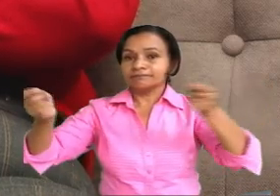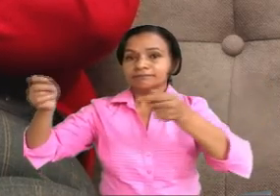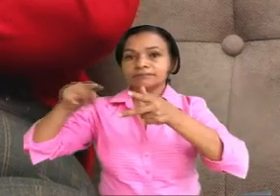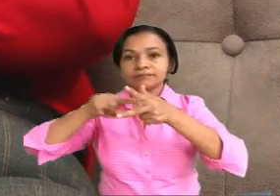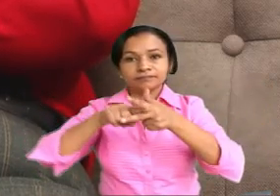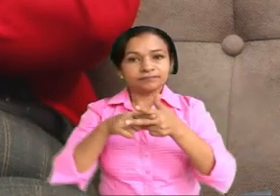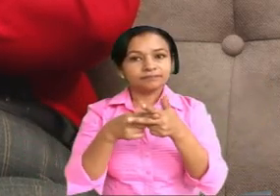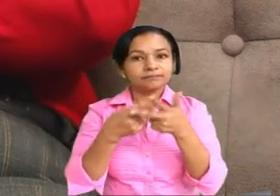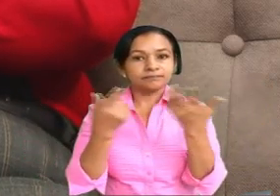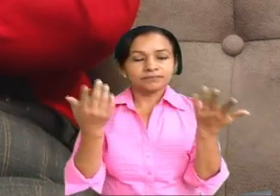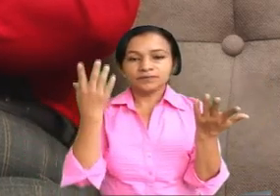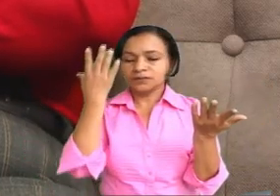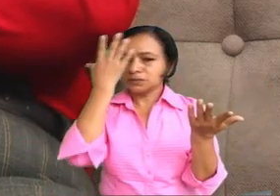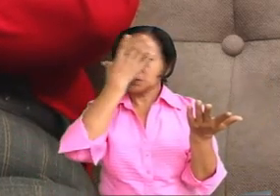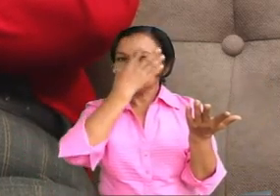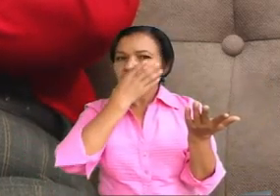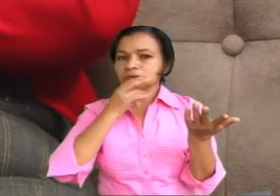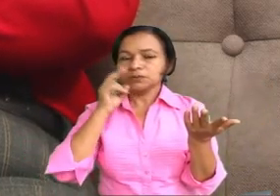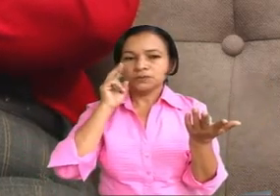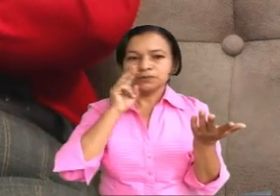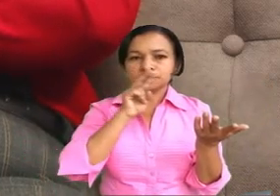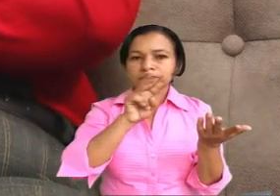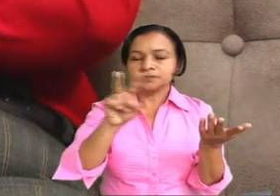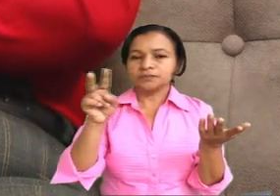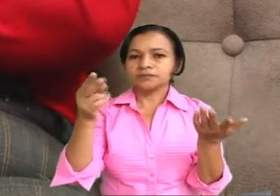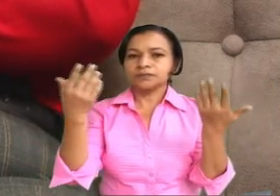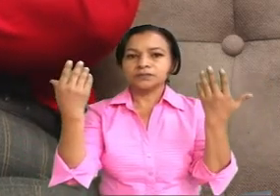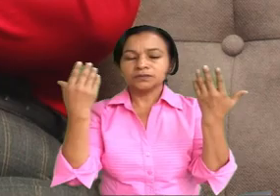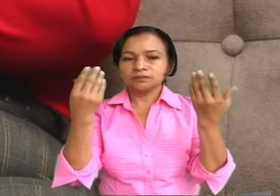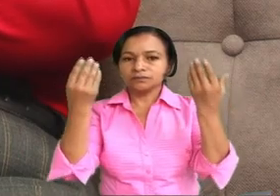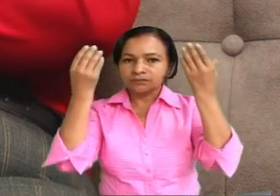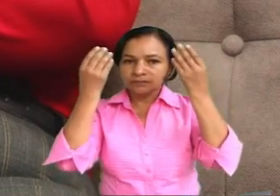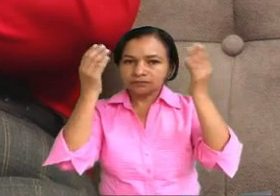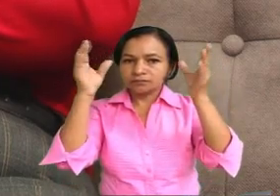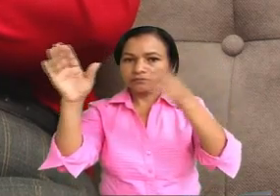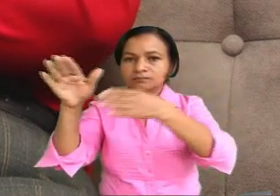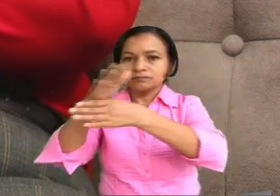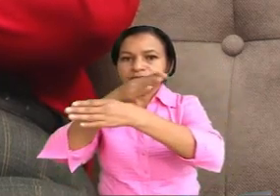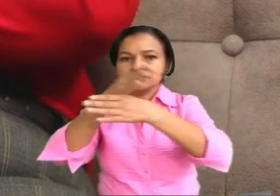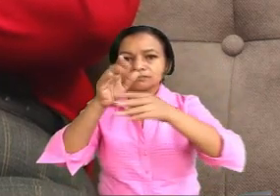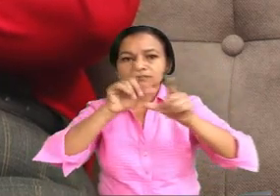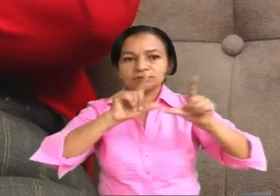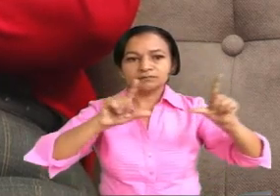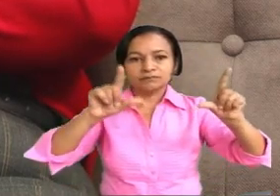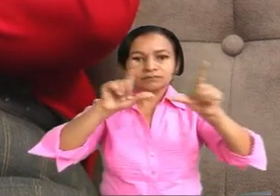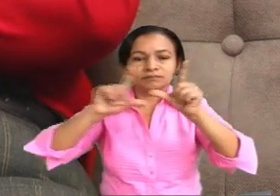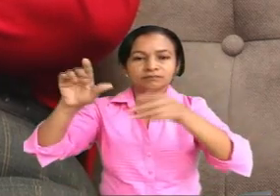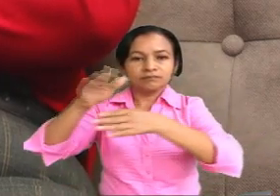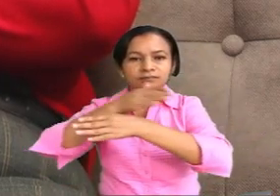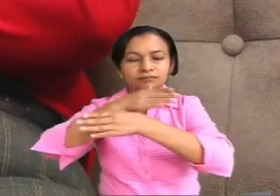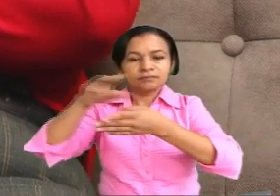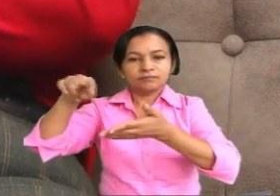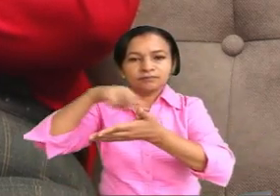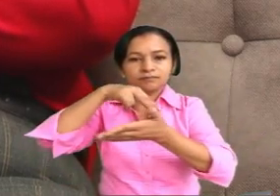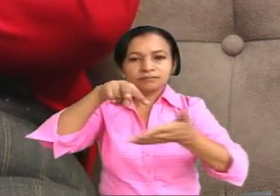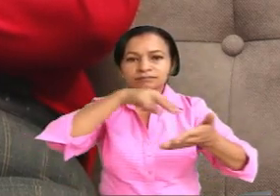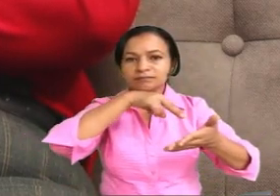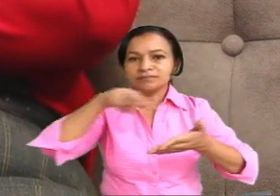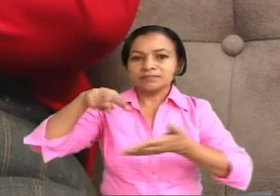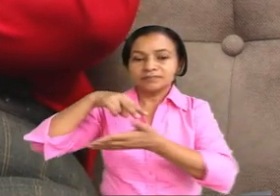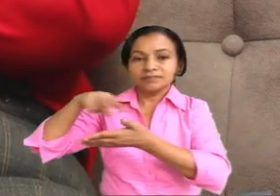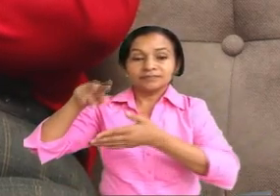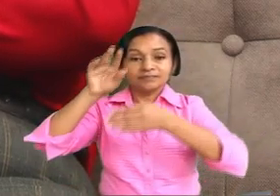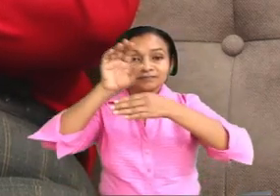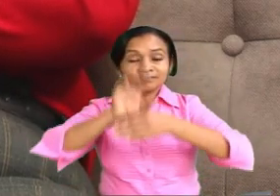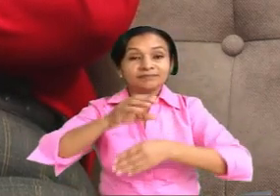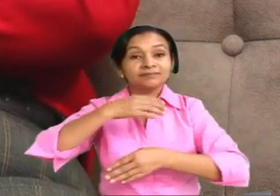fue tan bonito ver cuánta cultura de diferentes lugares, diferentes bailes, diferentes